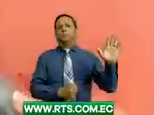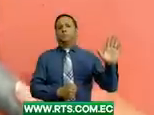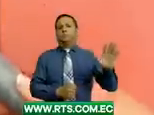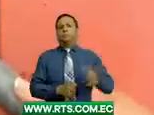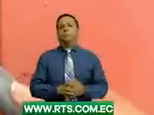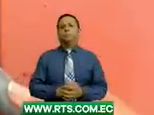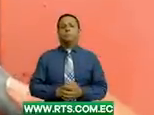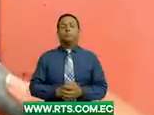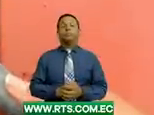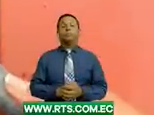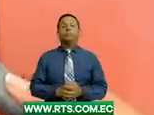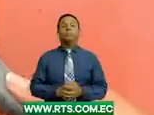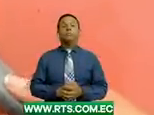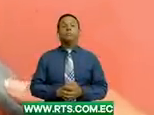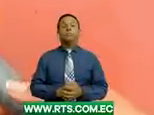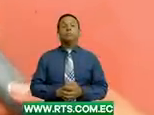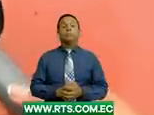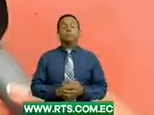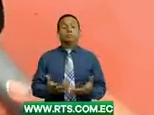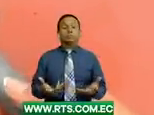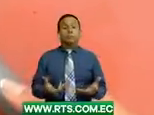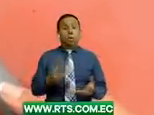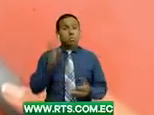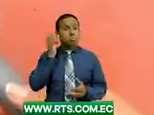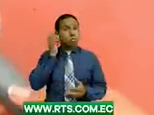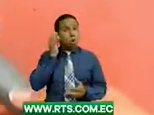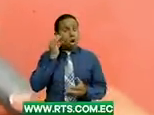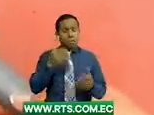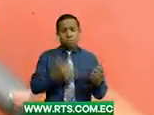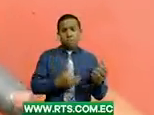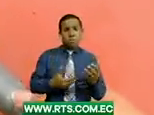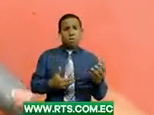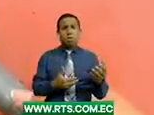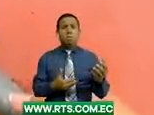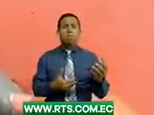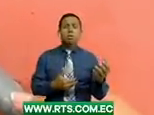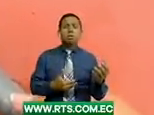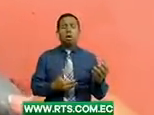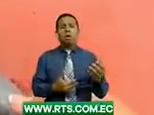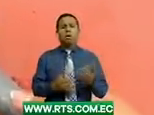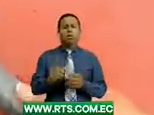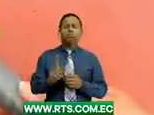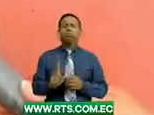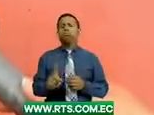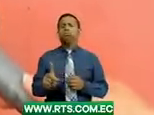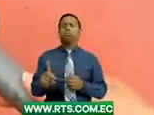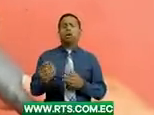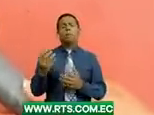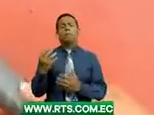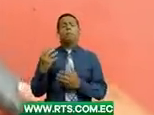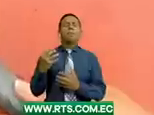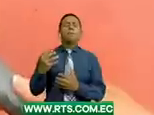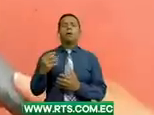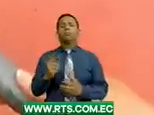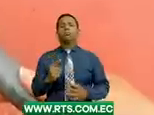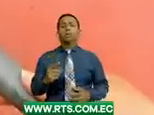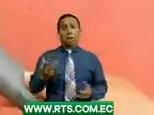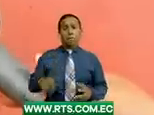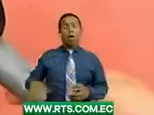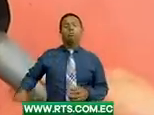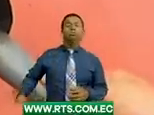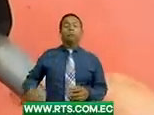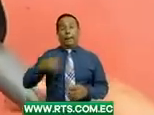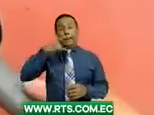Pasó una señora que tiene la bebita ahí en la escuelita más adelante, y ella iba con una criaturita en los brazos y la otra niña